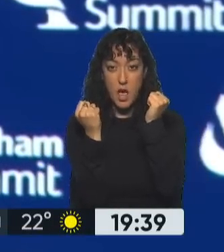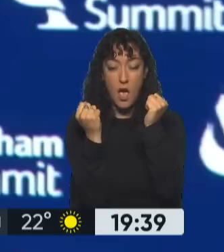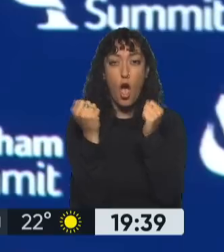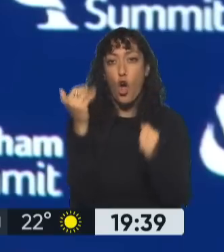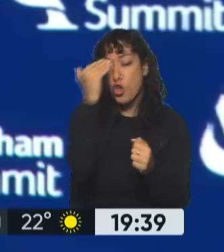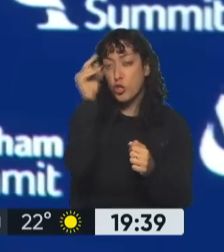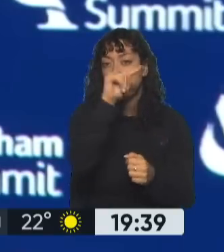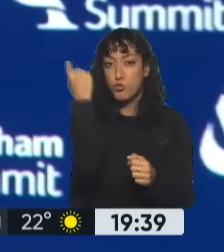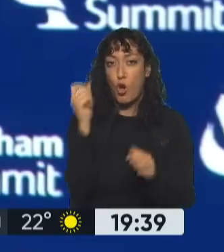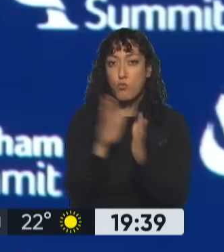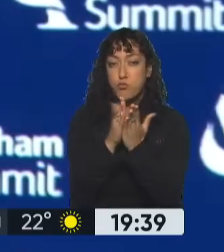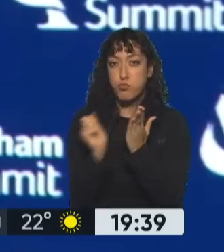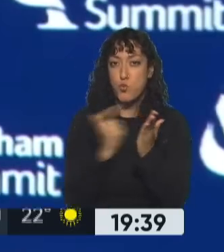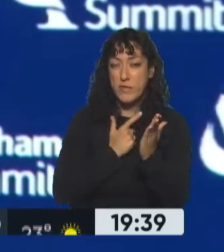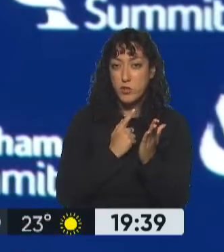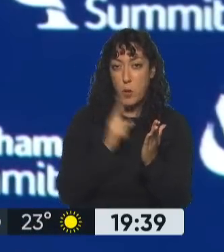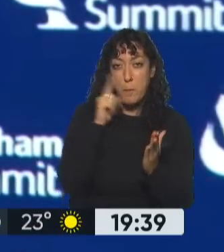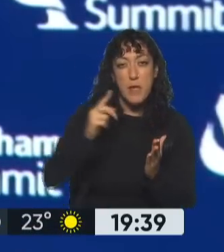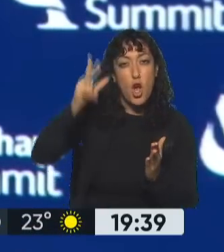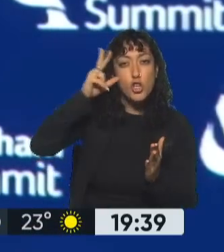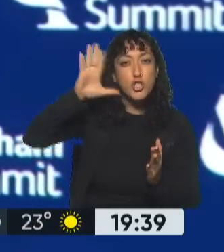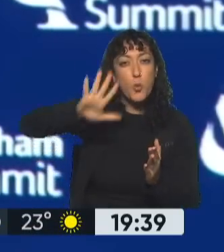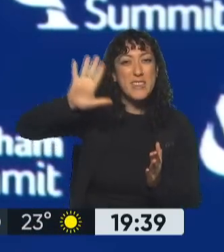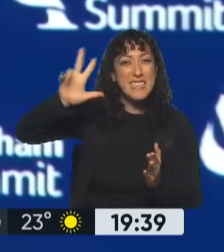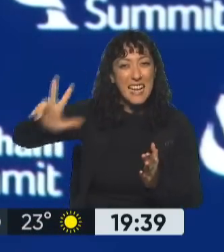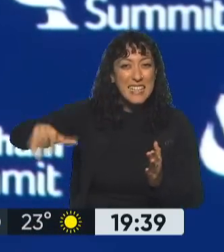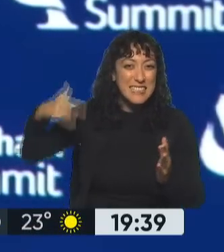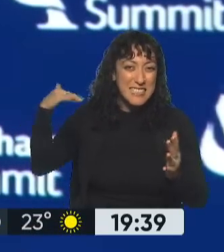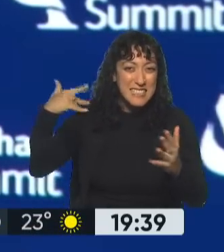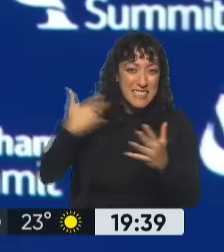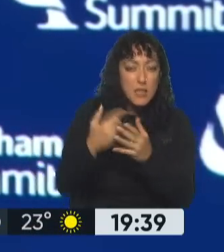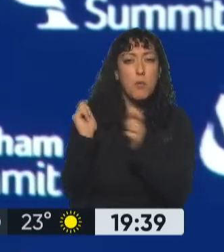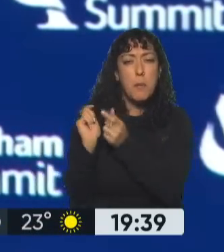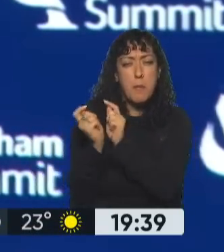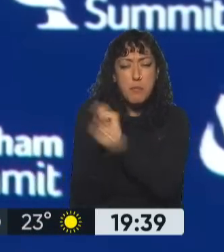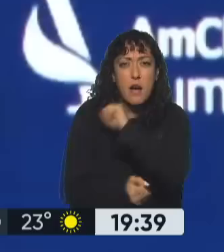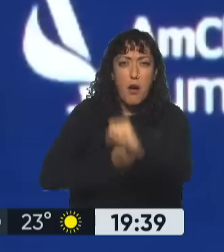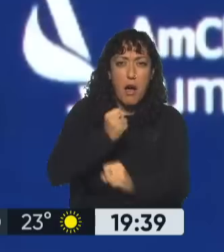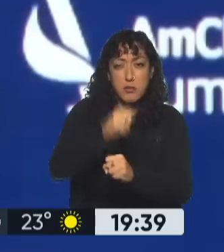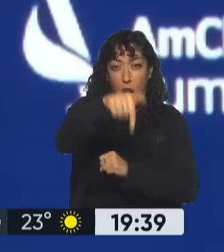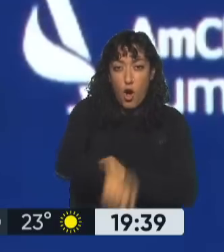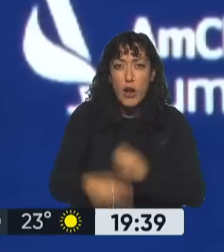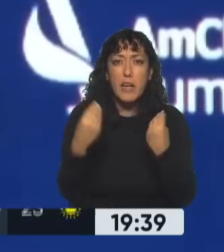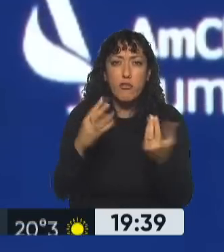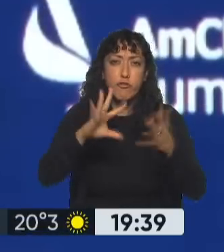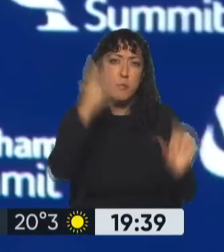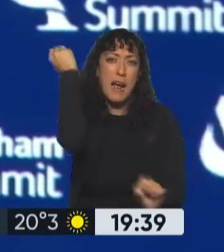nuestra Constitución desde 1853 con todas sus reformas hasta la actualidad es el